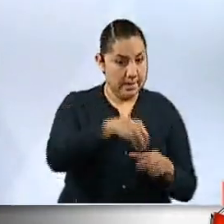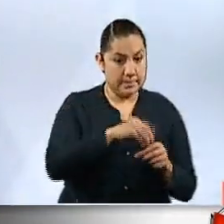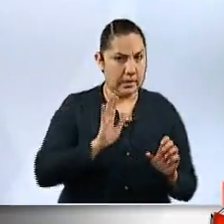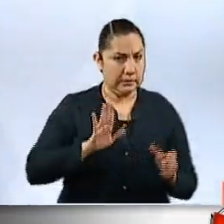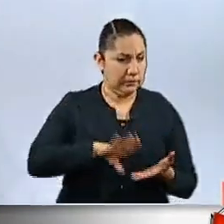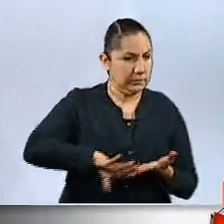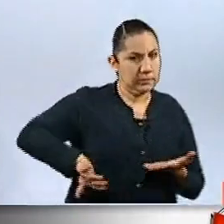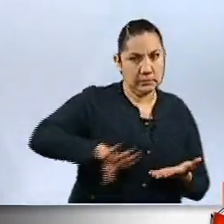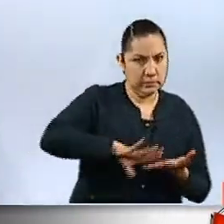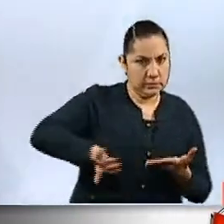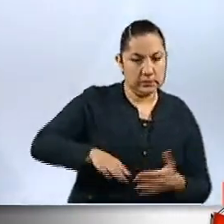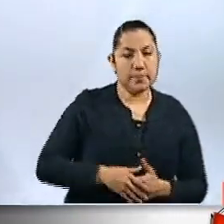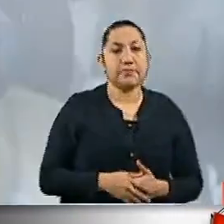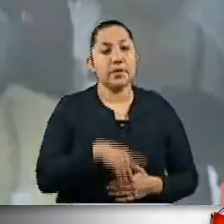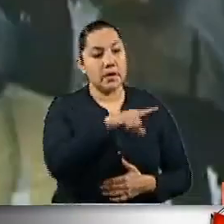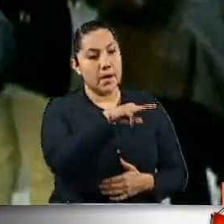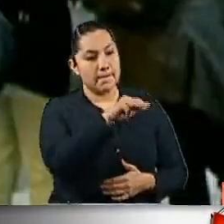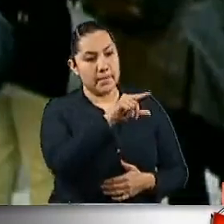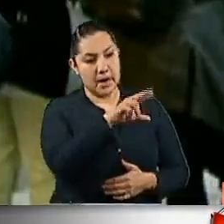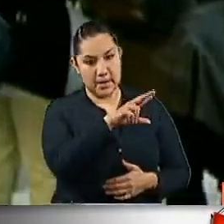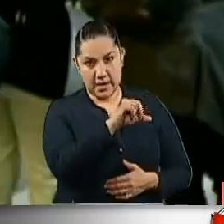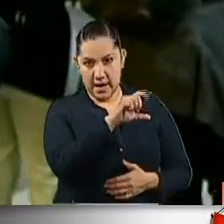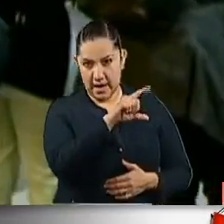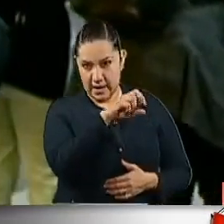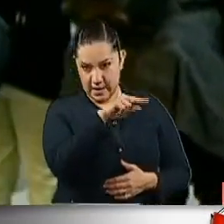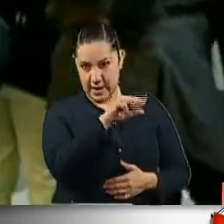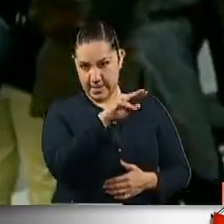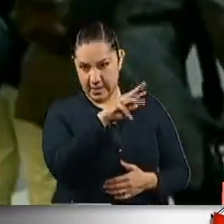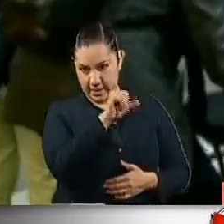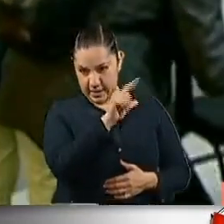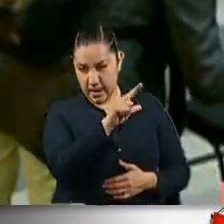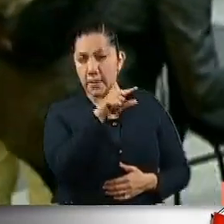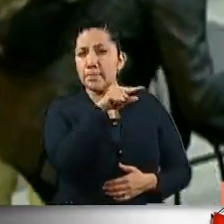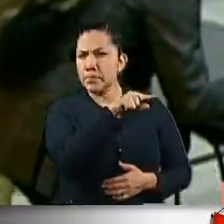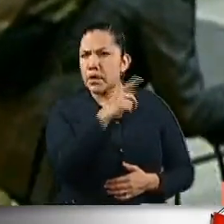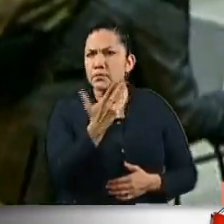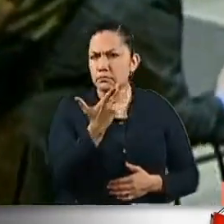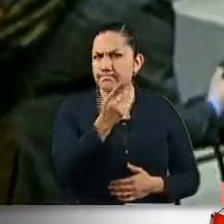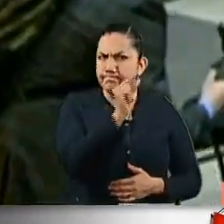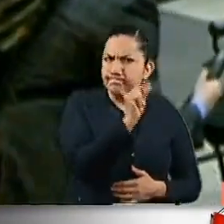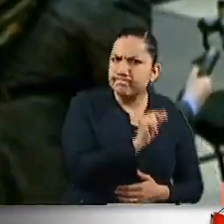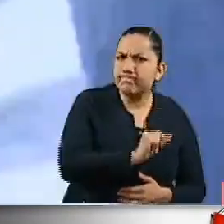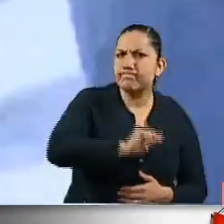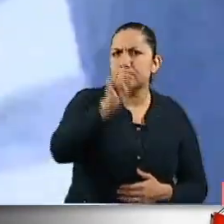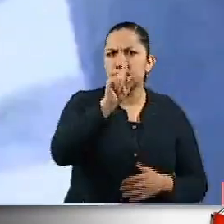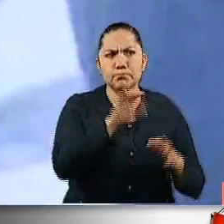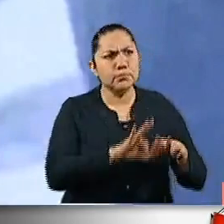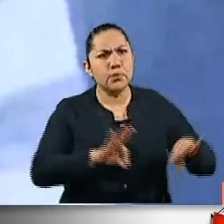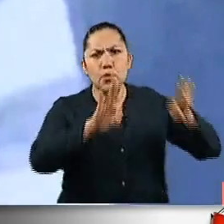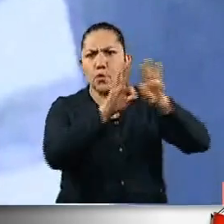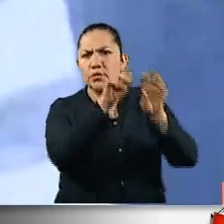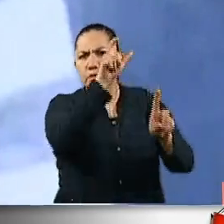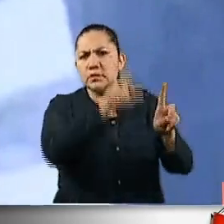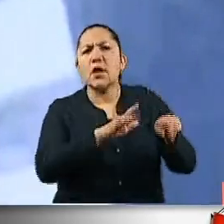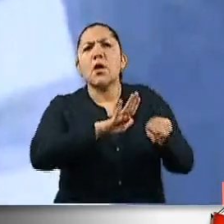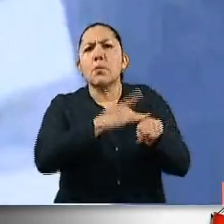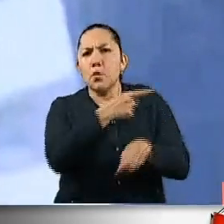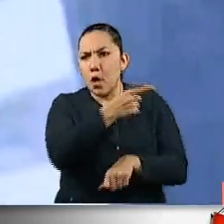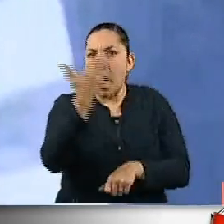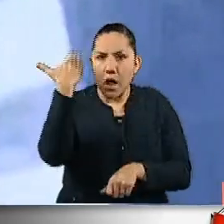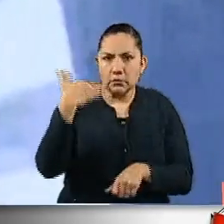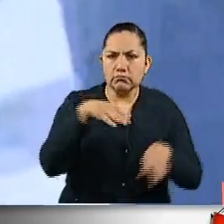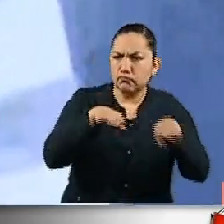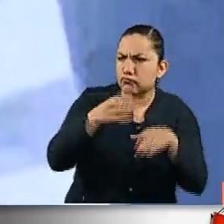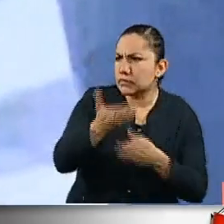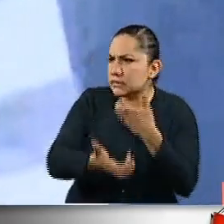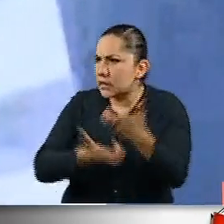Bernal destaca en su trayectoria no solo por su vocación de servicio público, sino por haber llegado al poder legislativo en